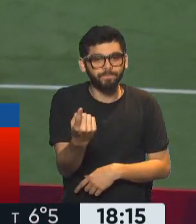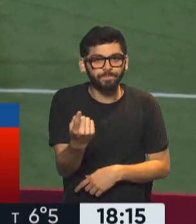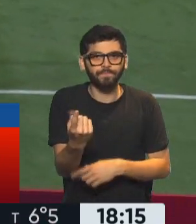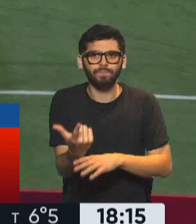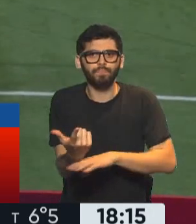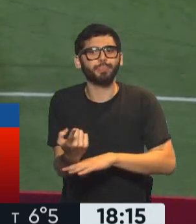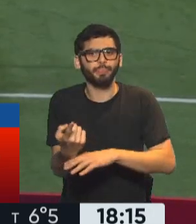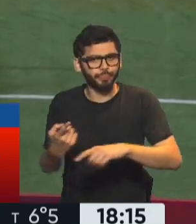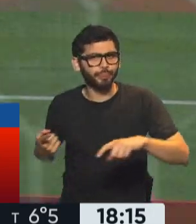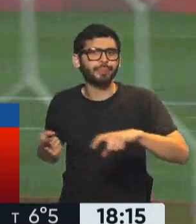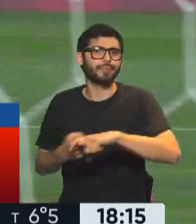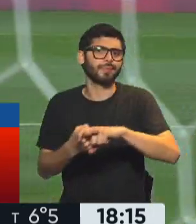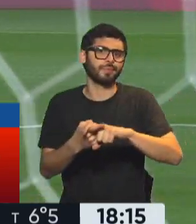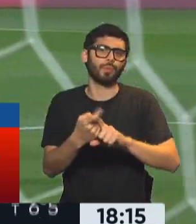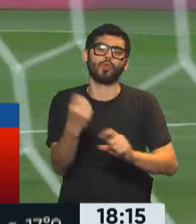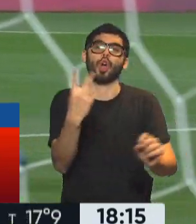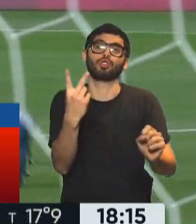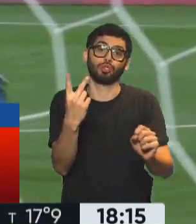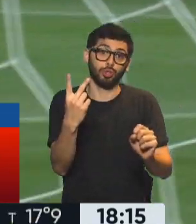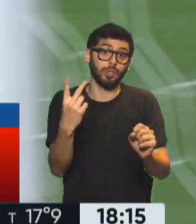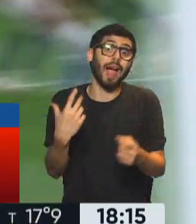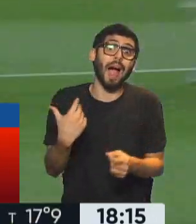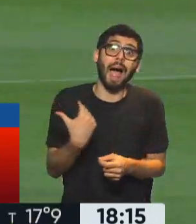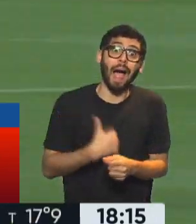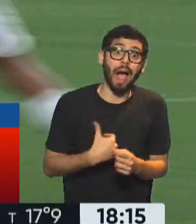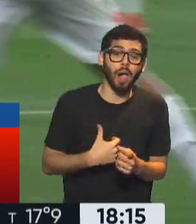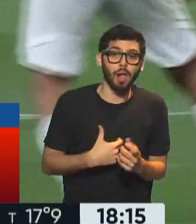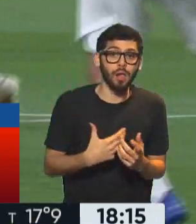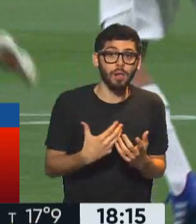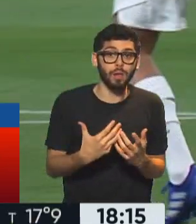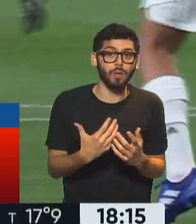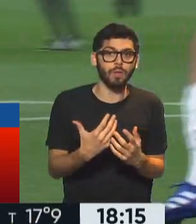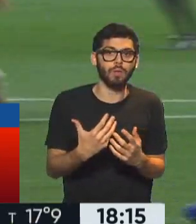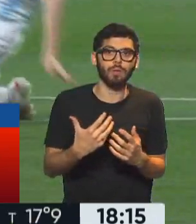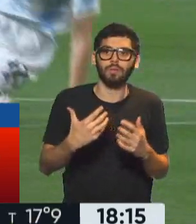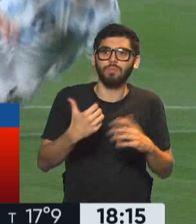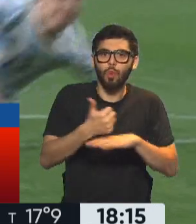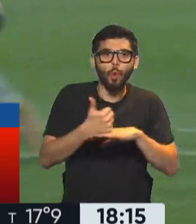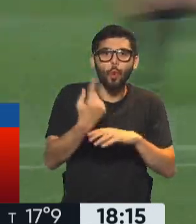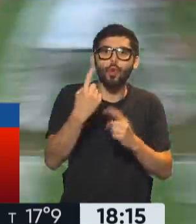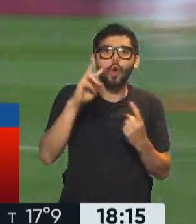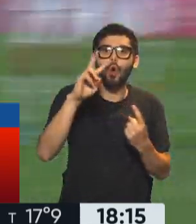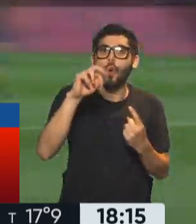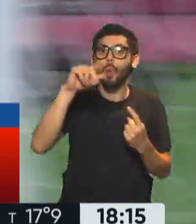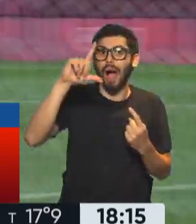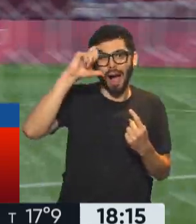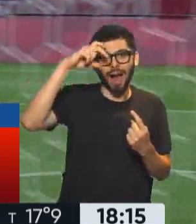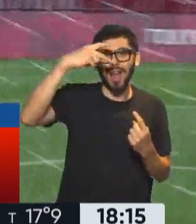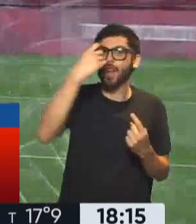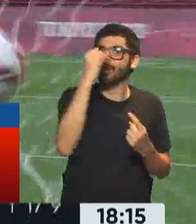justamente el 20 cuando la argentina sólo tenía valenzuela en cancha que podía